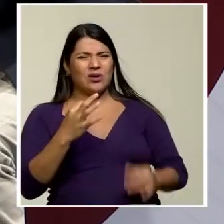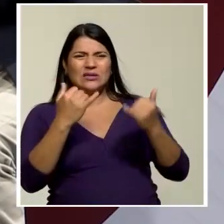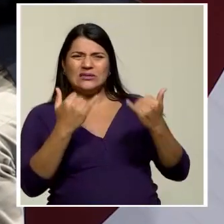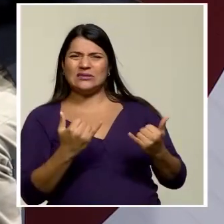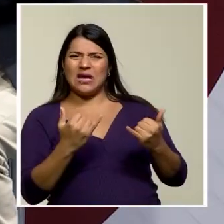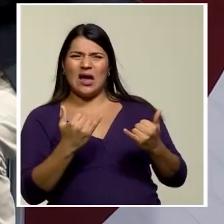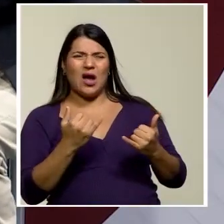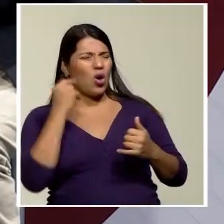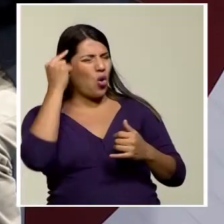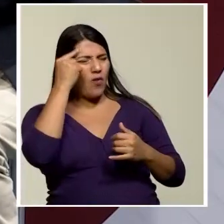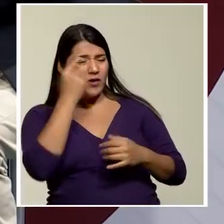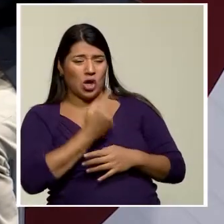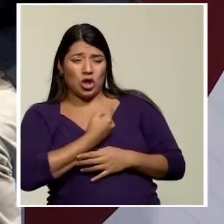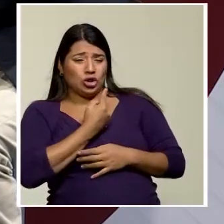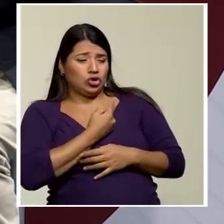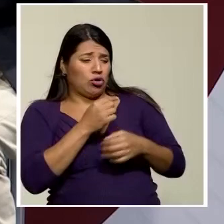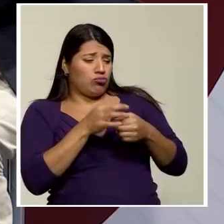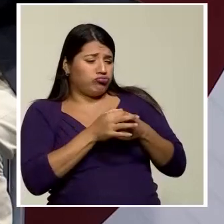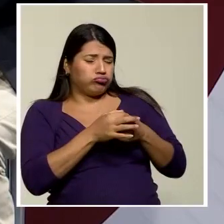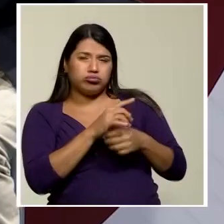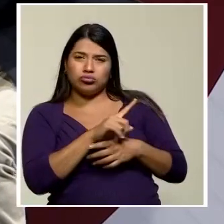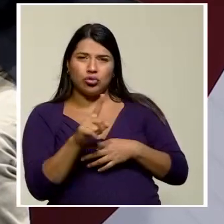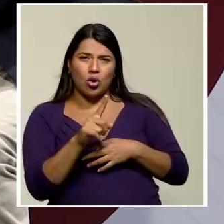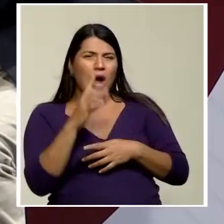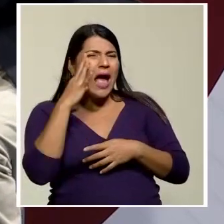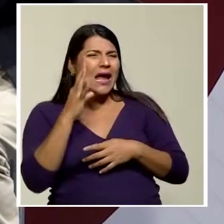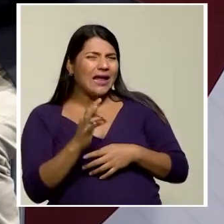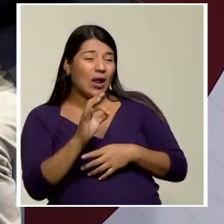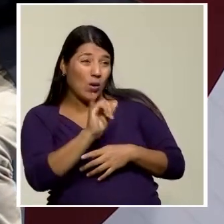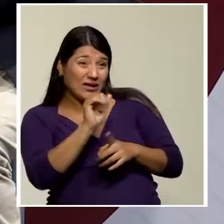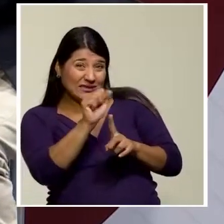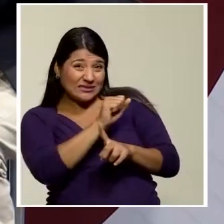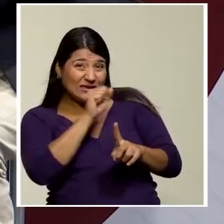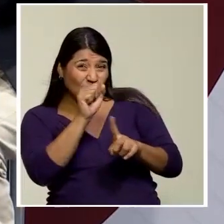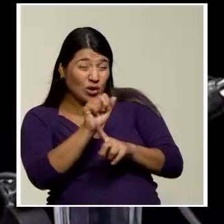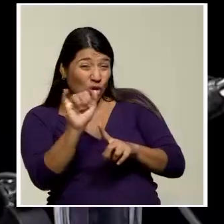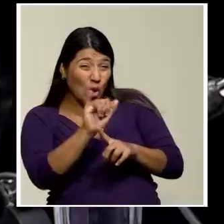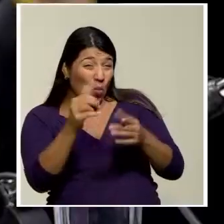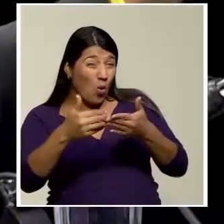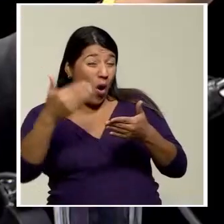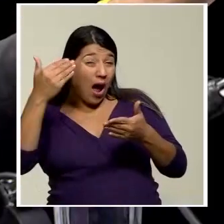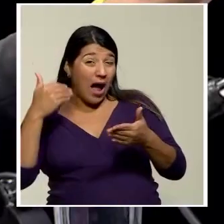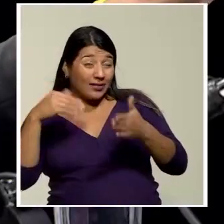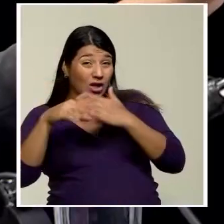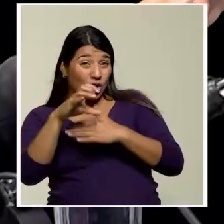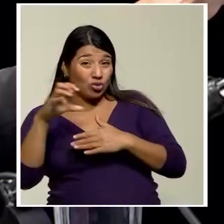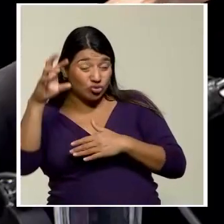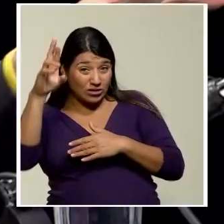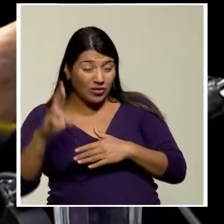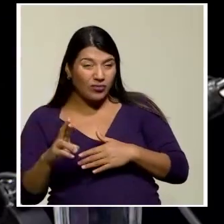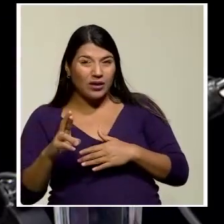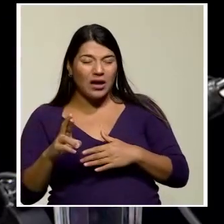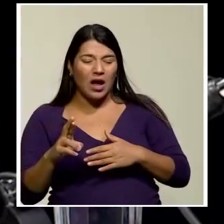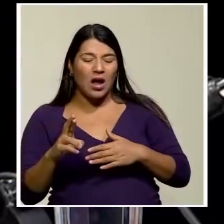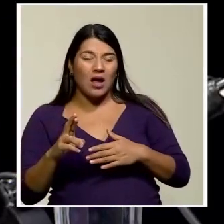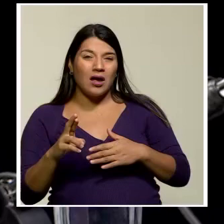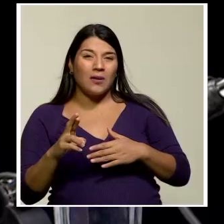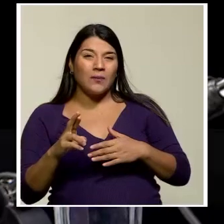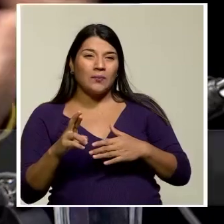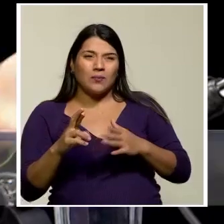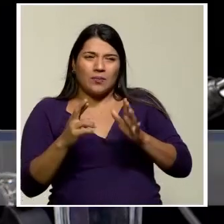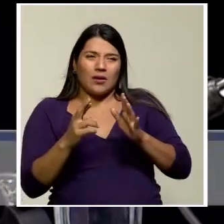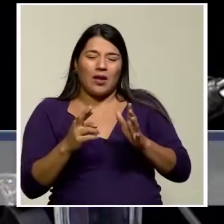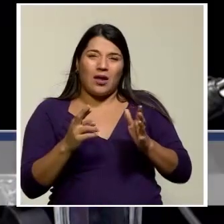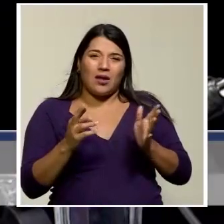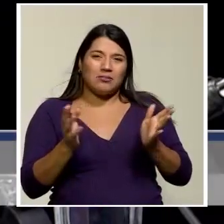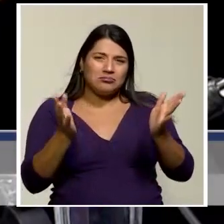gobiernos solos. Yo creo que la realidad hoy de Costa Rica, de esa encuesta que ustedes estaban presentando aquí, de la fragmentación partidaria, muestra que difícilmente